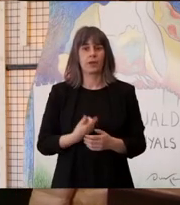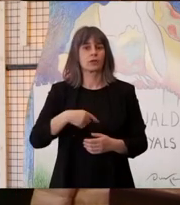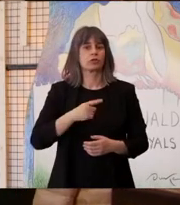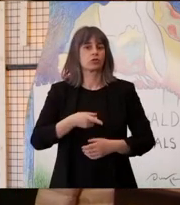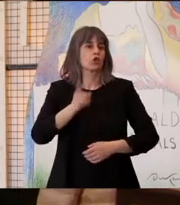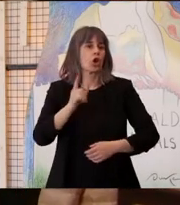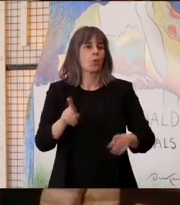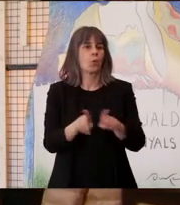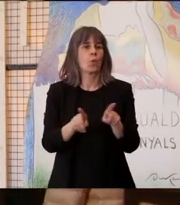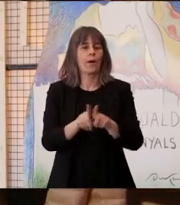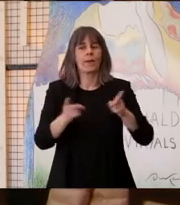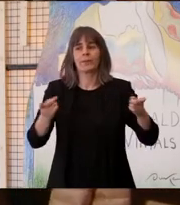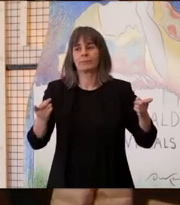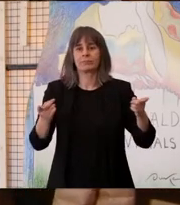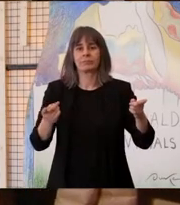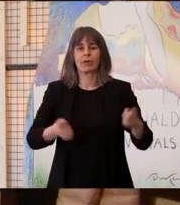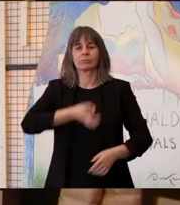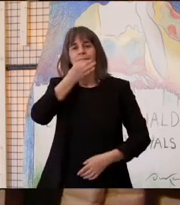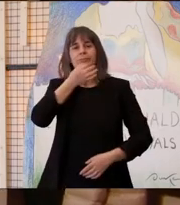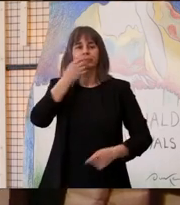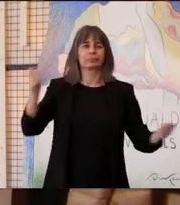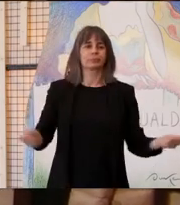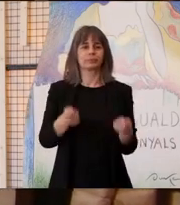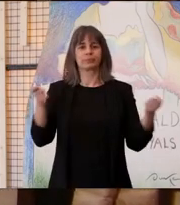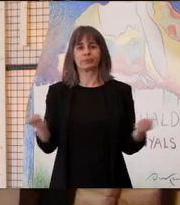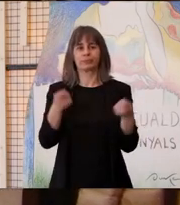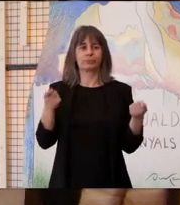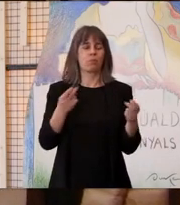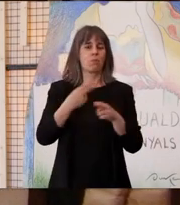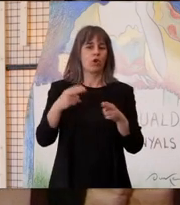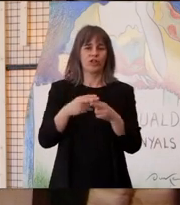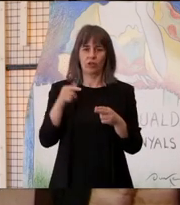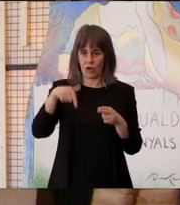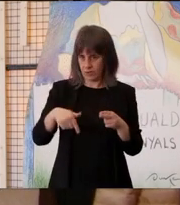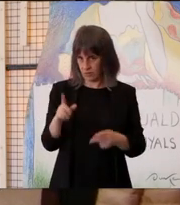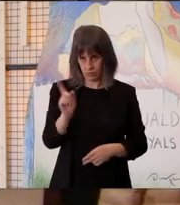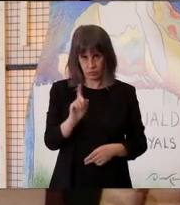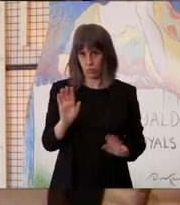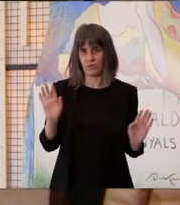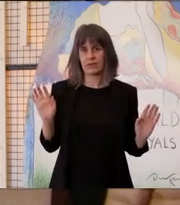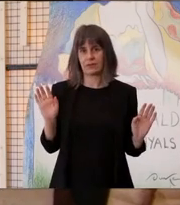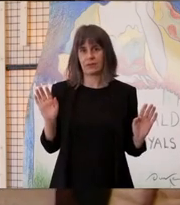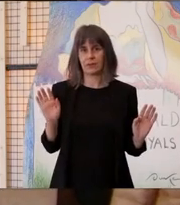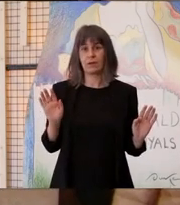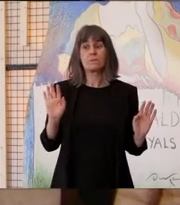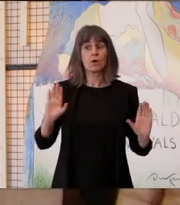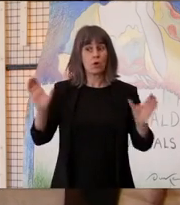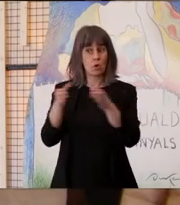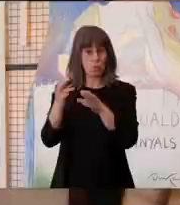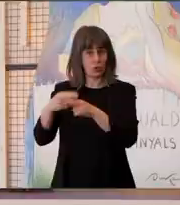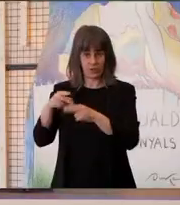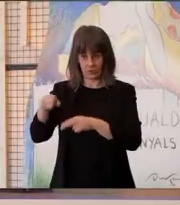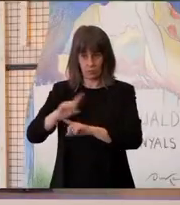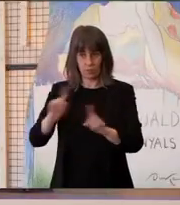hacer ningún mitin político que aquí no toca ya los hago donde corresponde a la derecha tampoco que